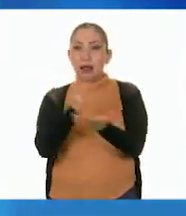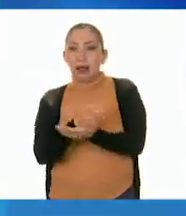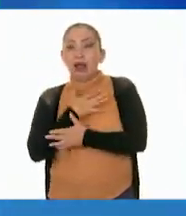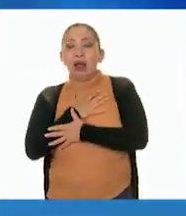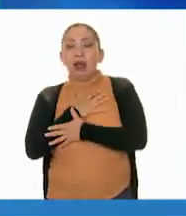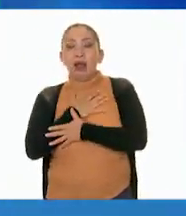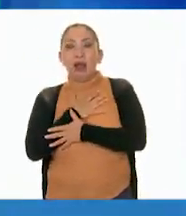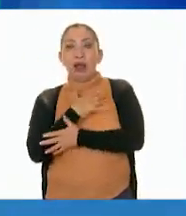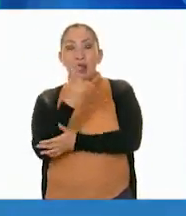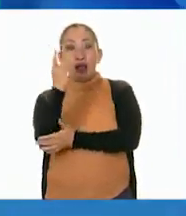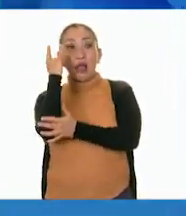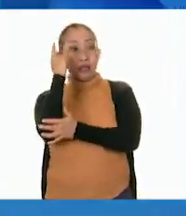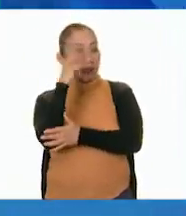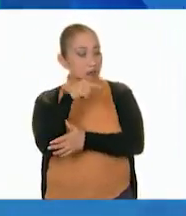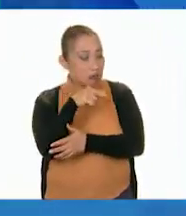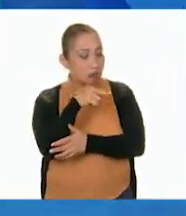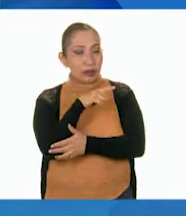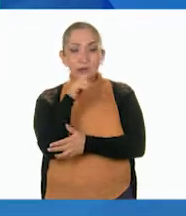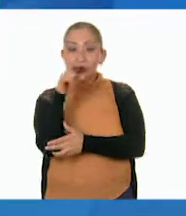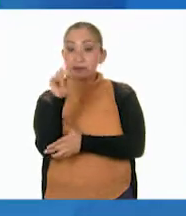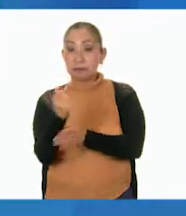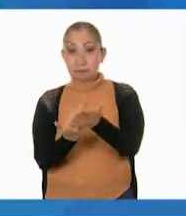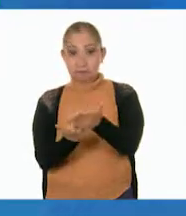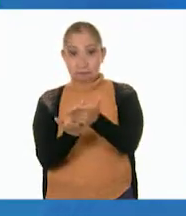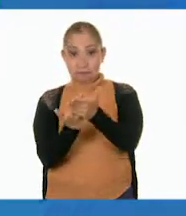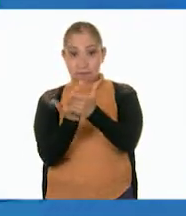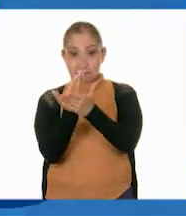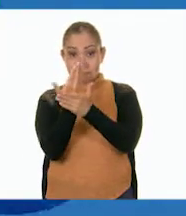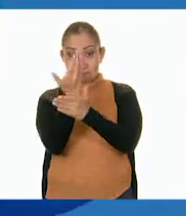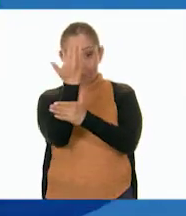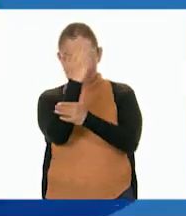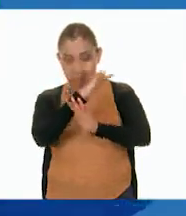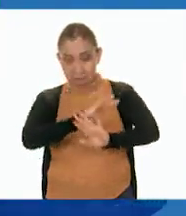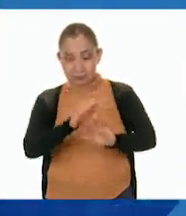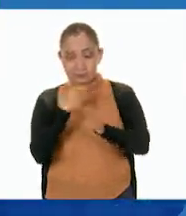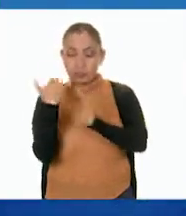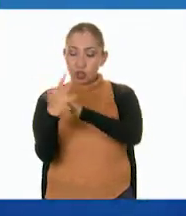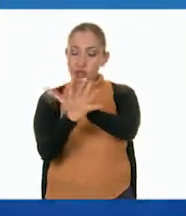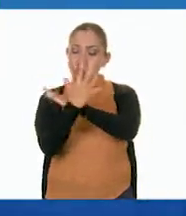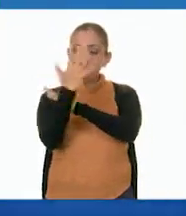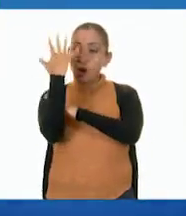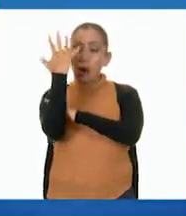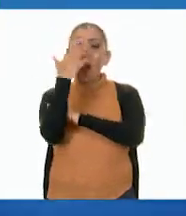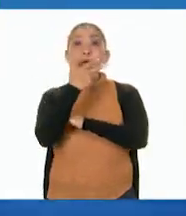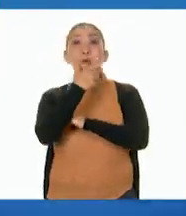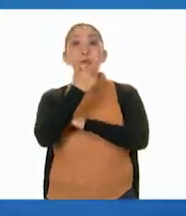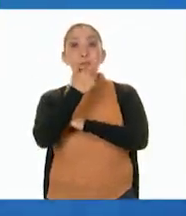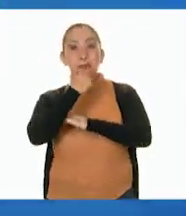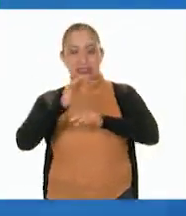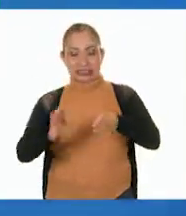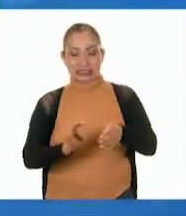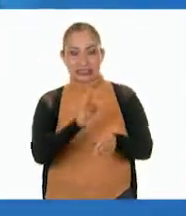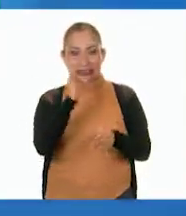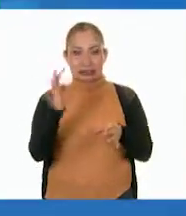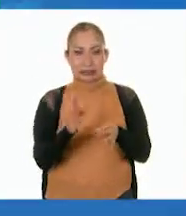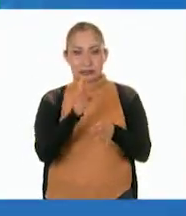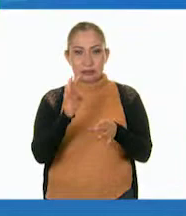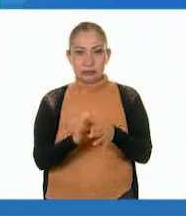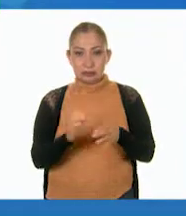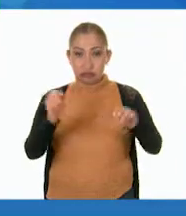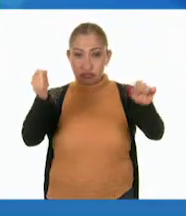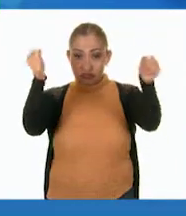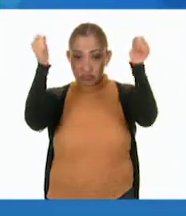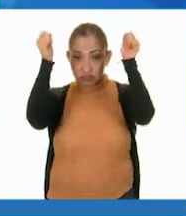Y el gigante se fue. A la mañana siguiente, el sastrecillo se puso